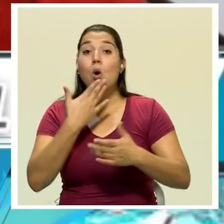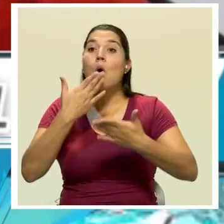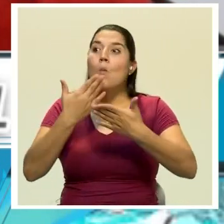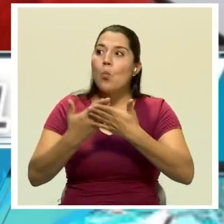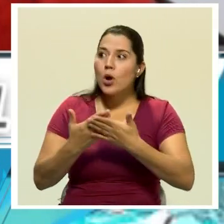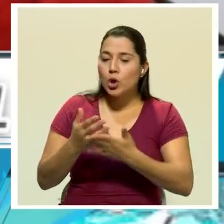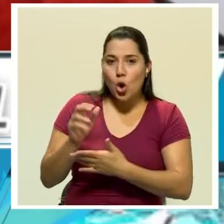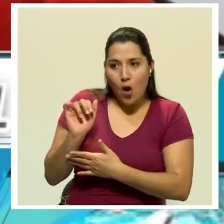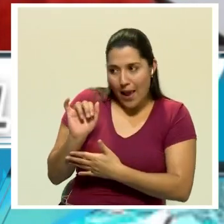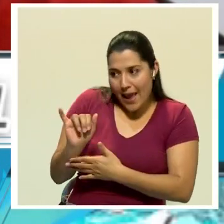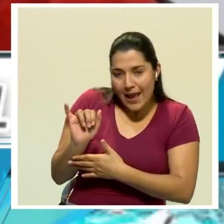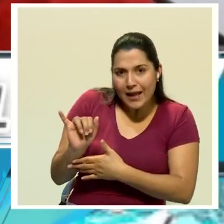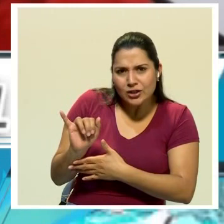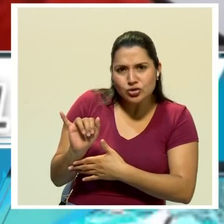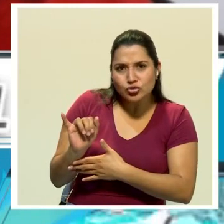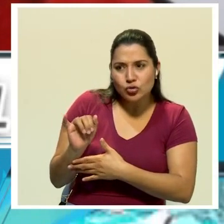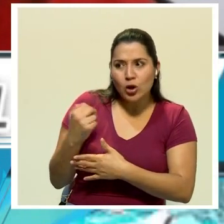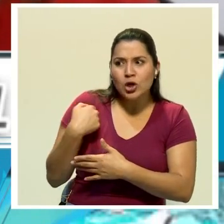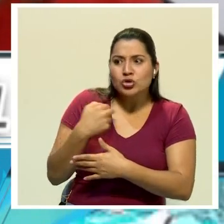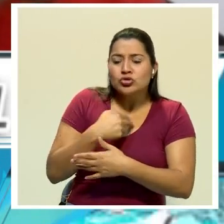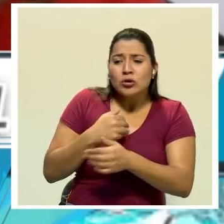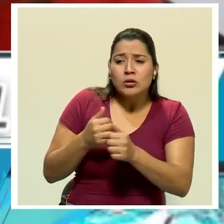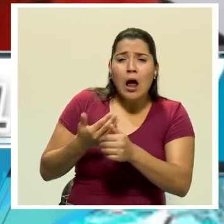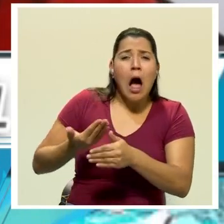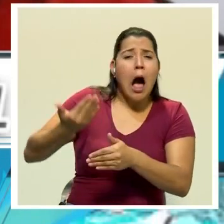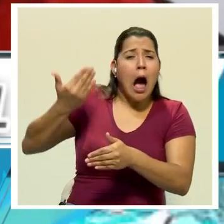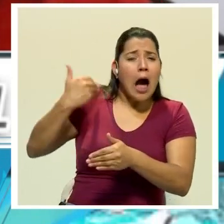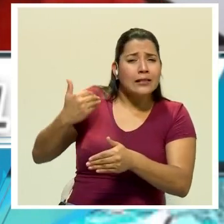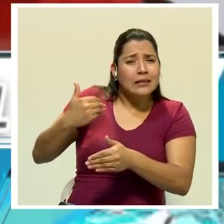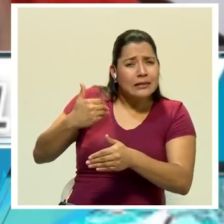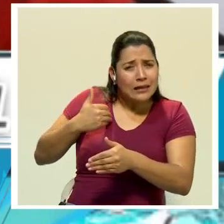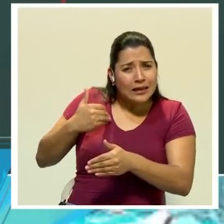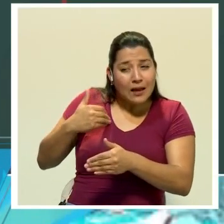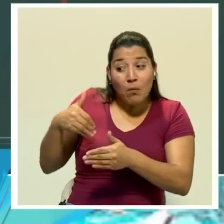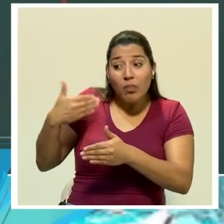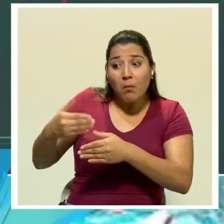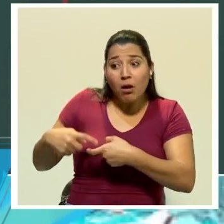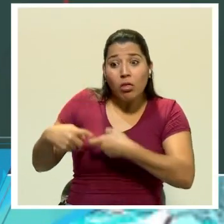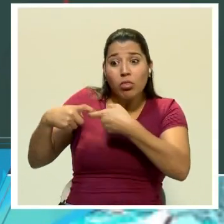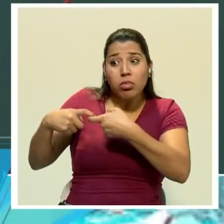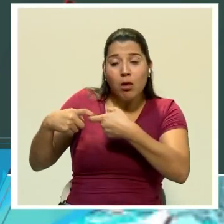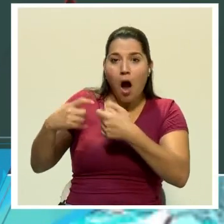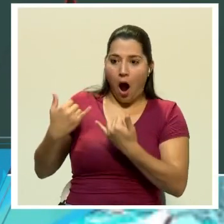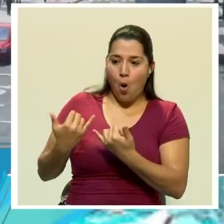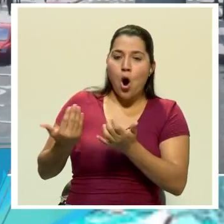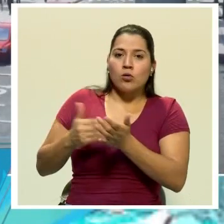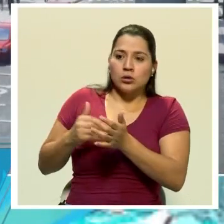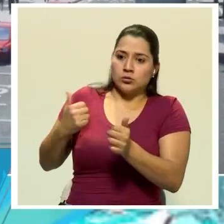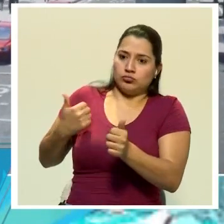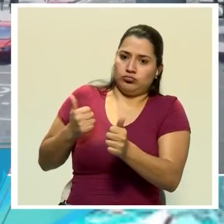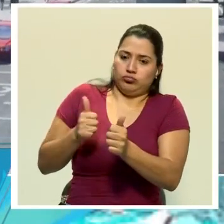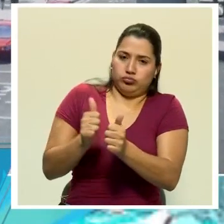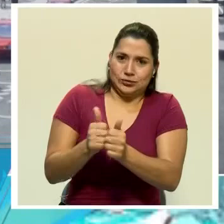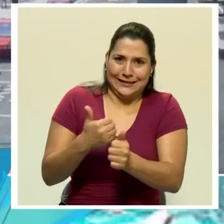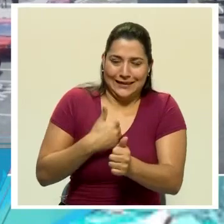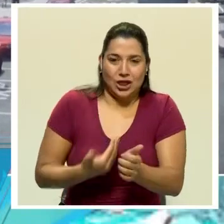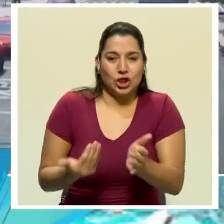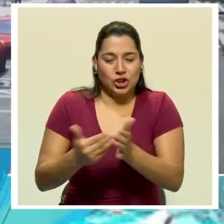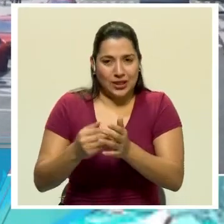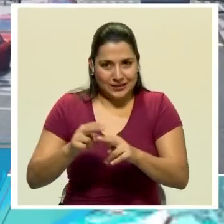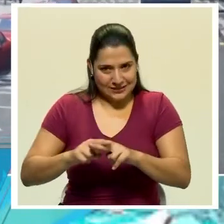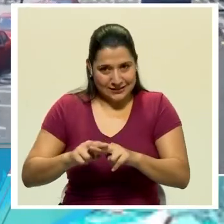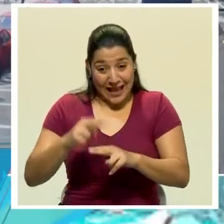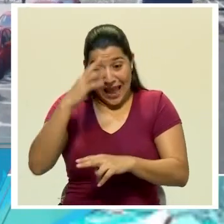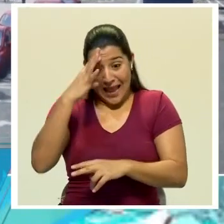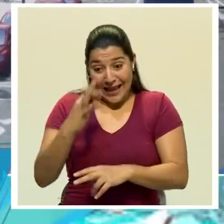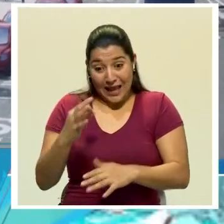legado que tenemos que recuperar y que devolver, pero además algo muy importante, yo creo que a nivel de